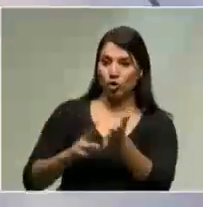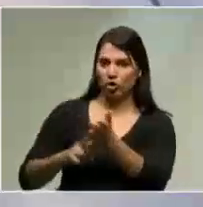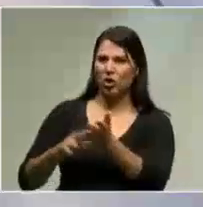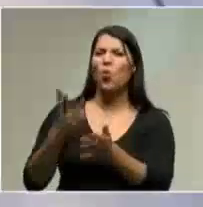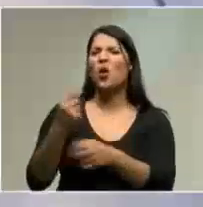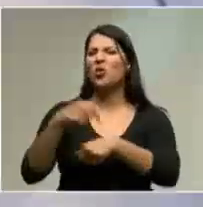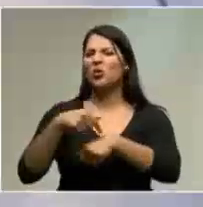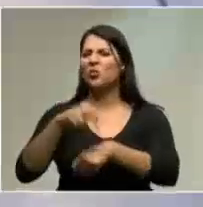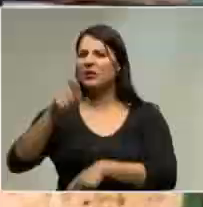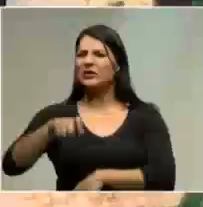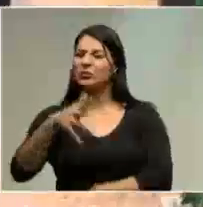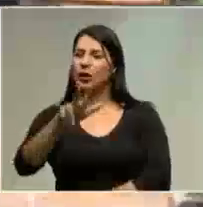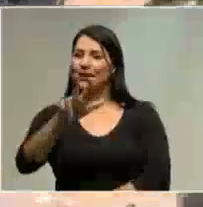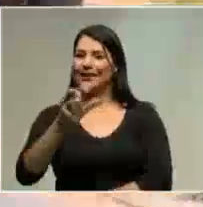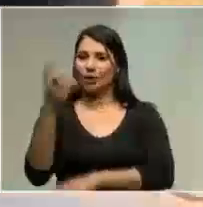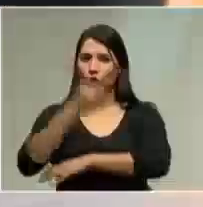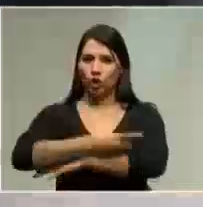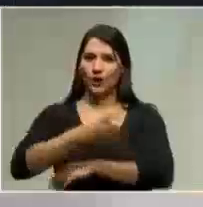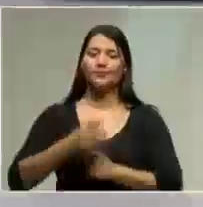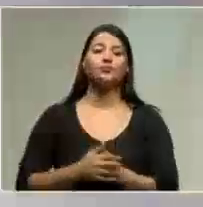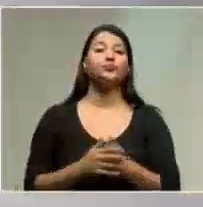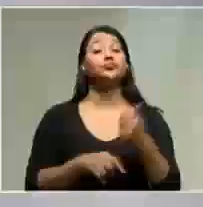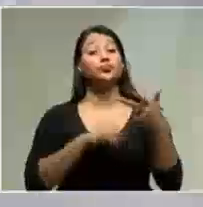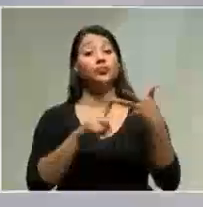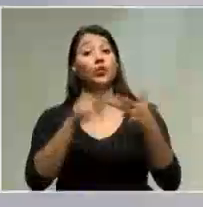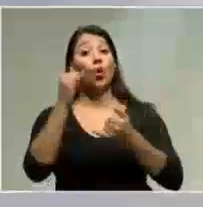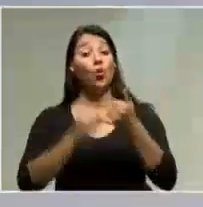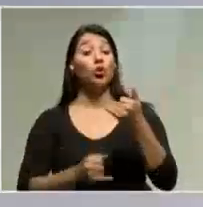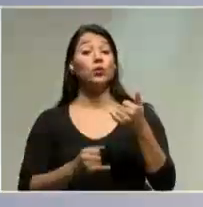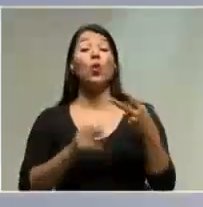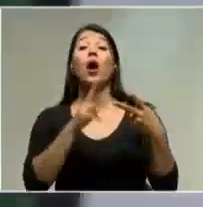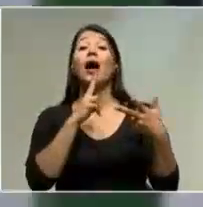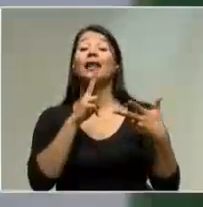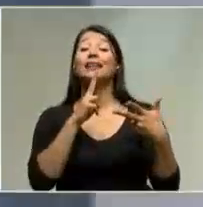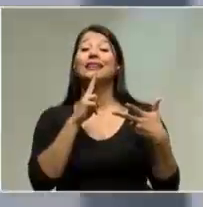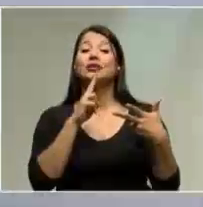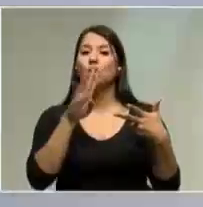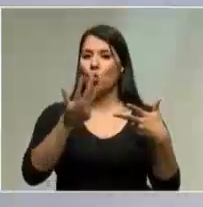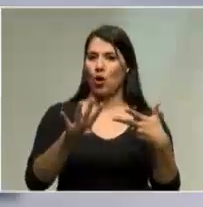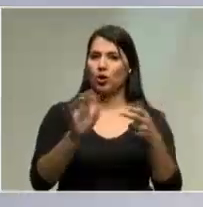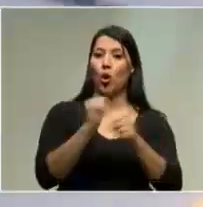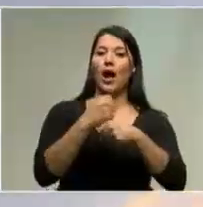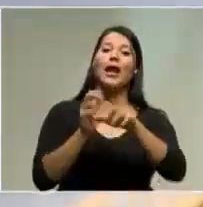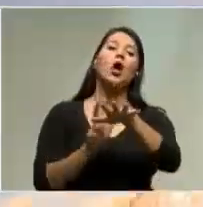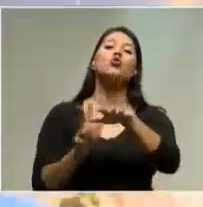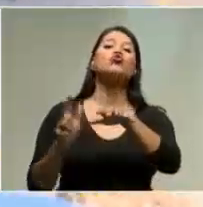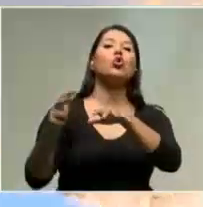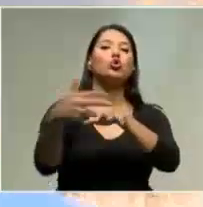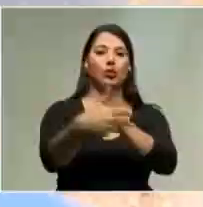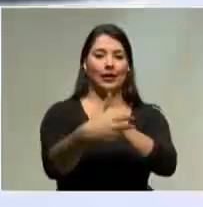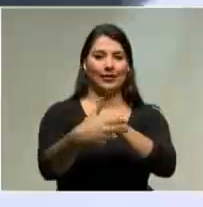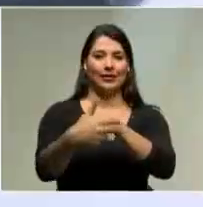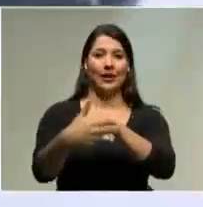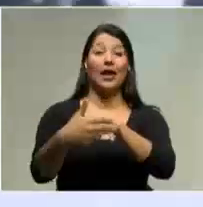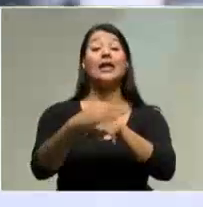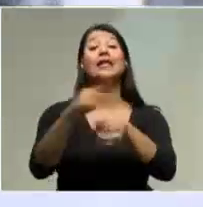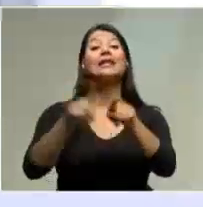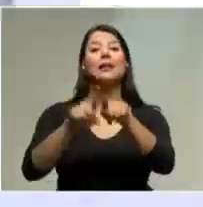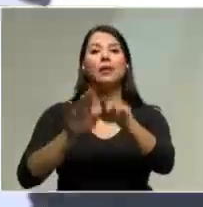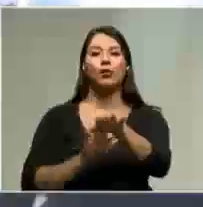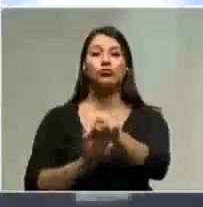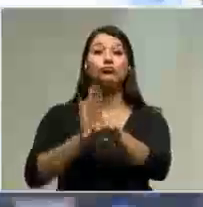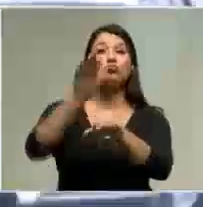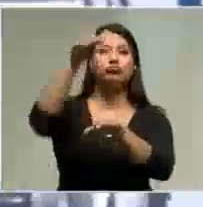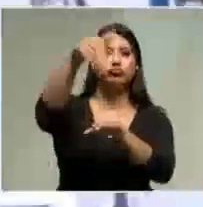300 días. Por último, para Hatillo 4 se construirá una rotonda a nivel, con un paso elevado. Aquí